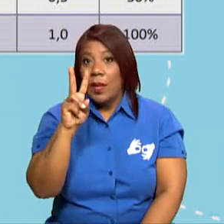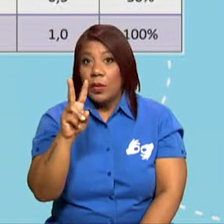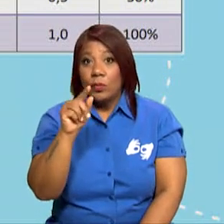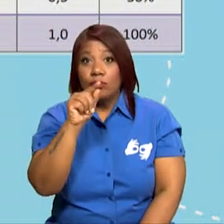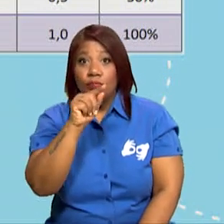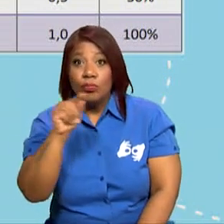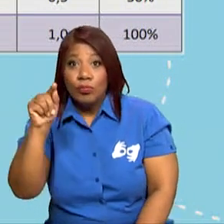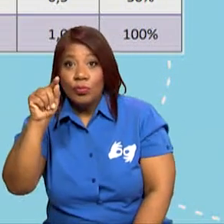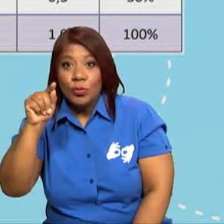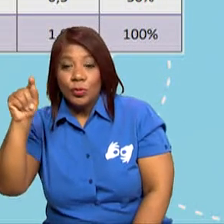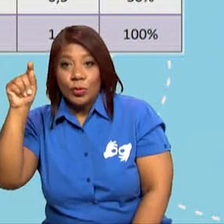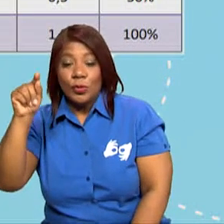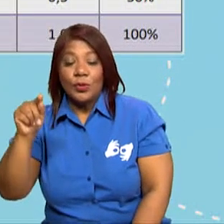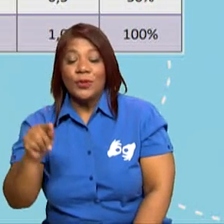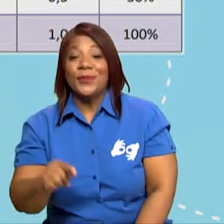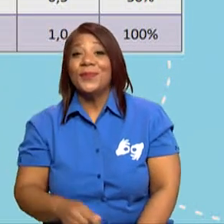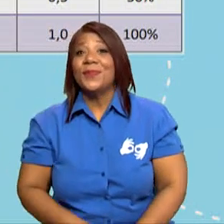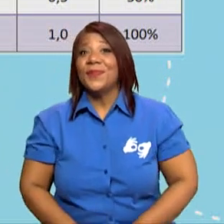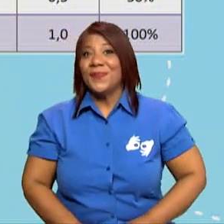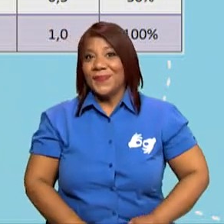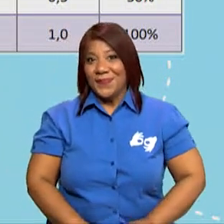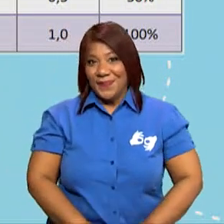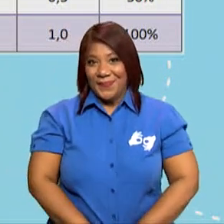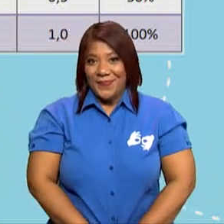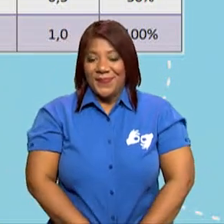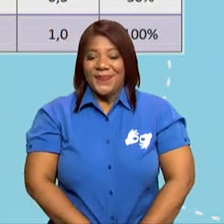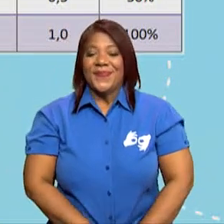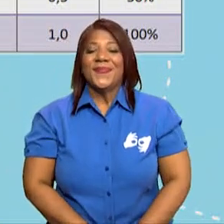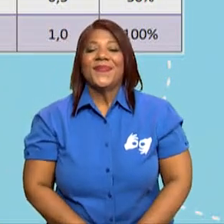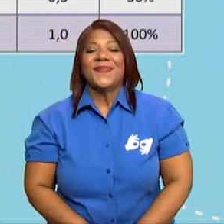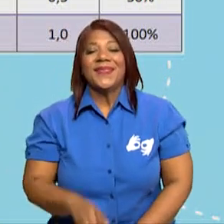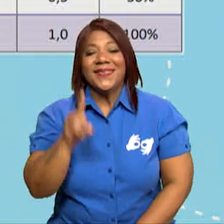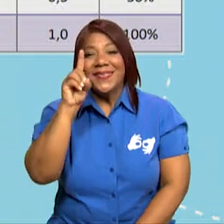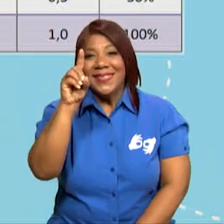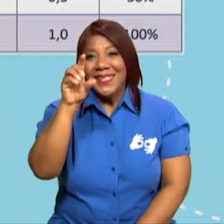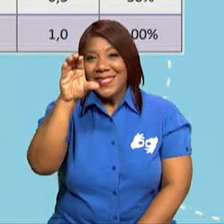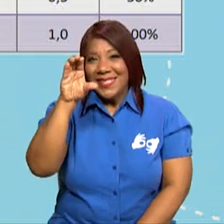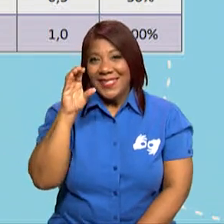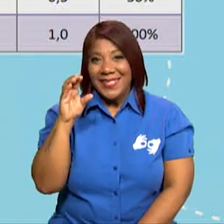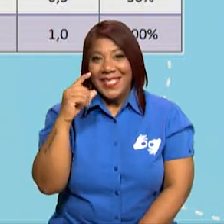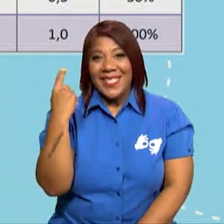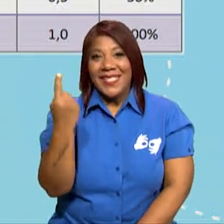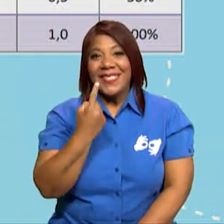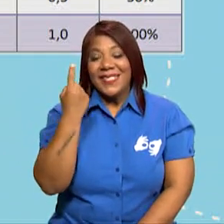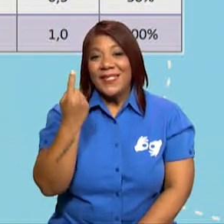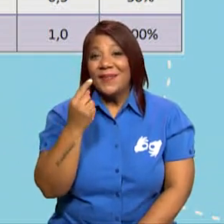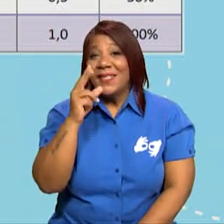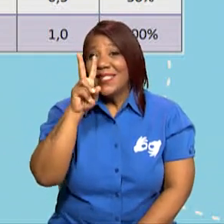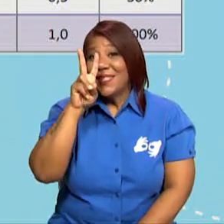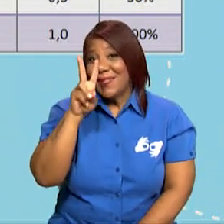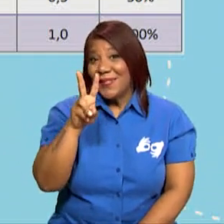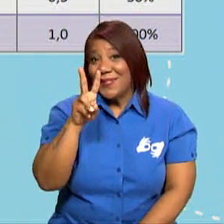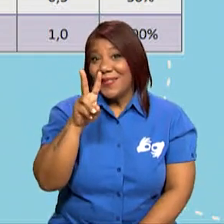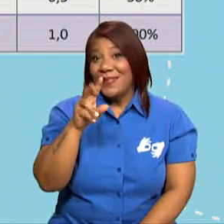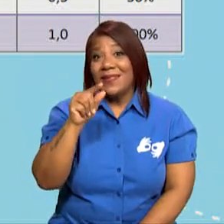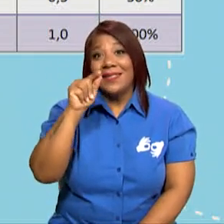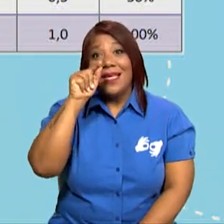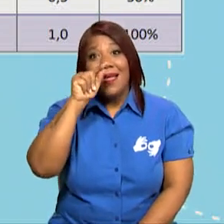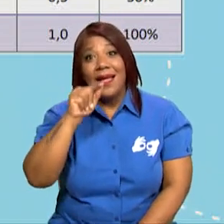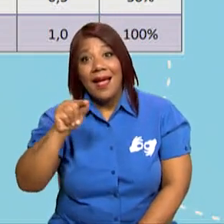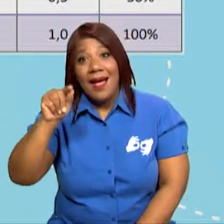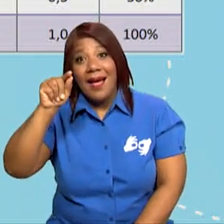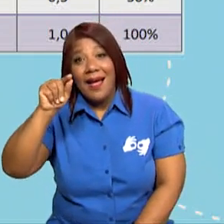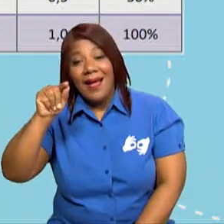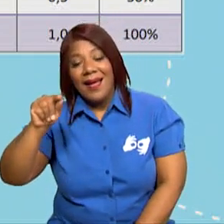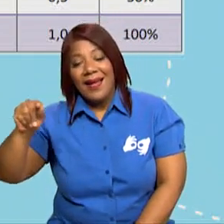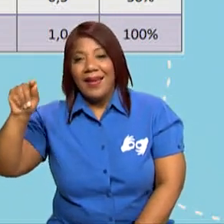derecha? Maestra, es importante recordar porque como es 100, son 2 ceros. Entonces son 2 espacios. Ahí está, muy bien. 1 y